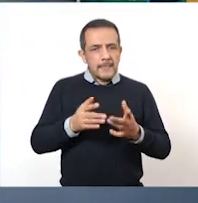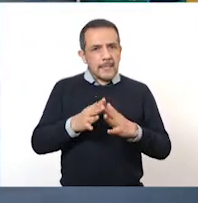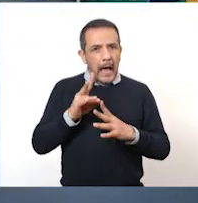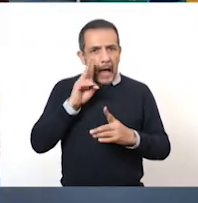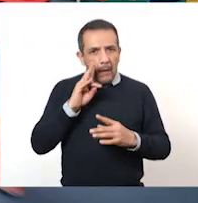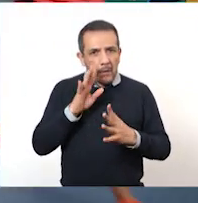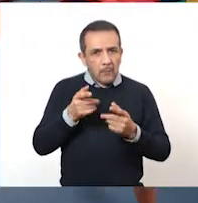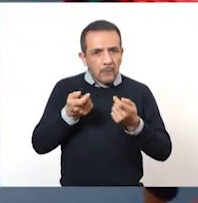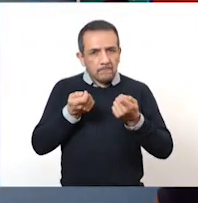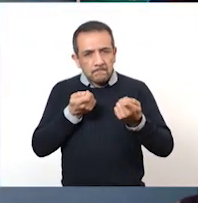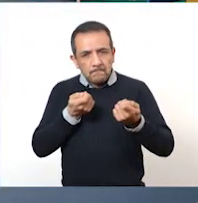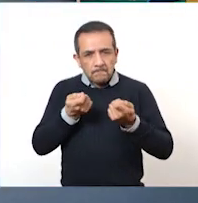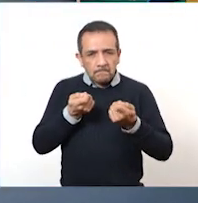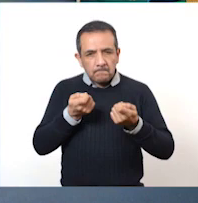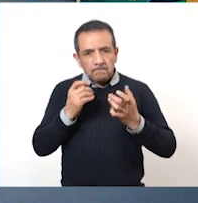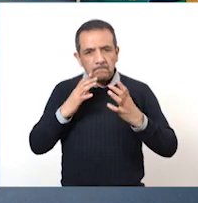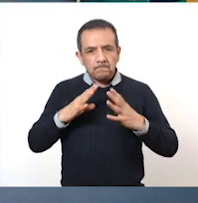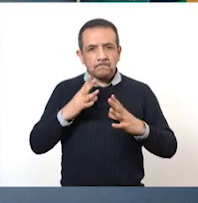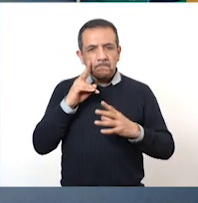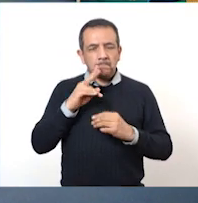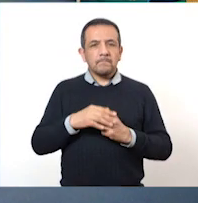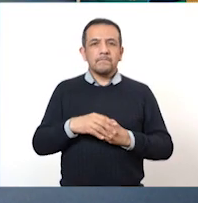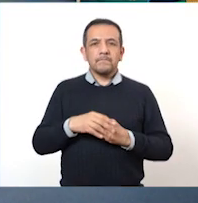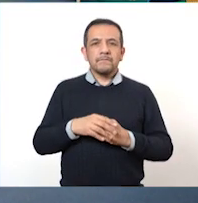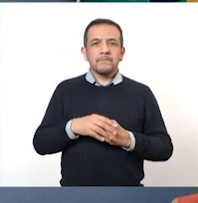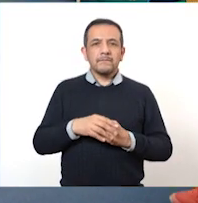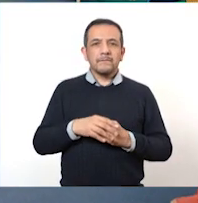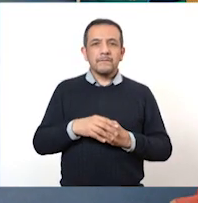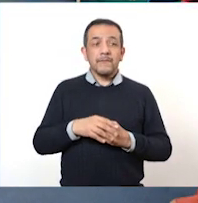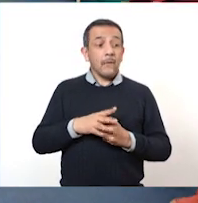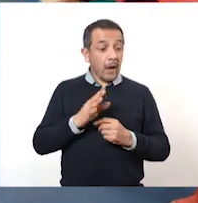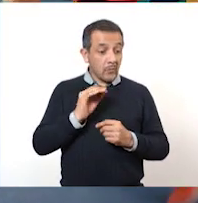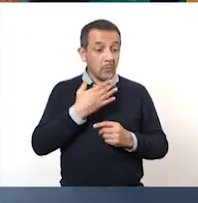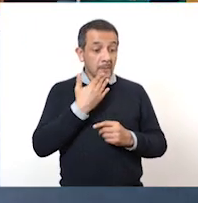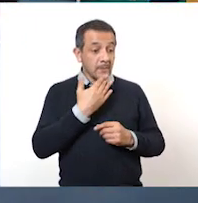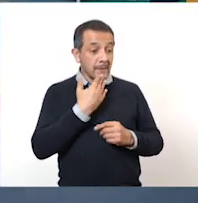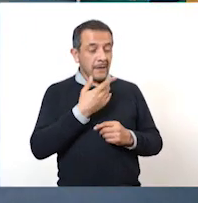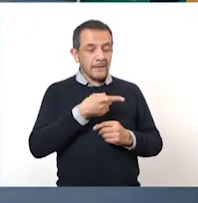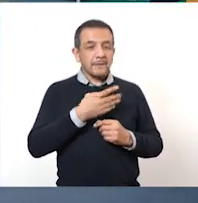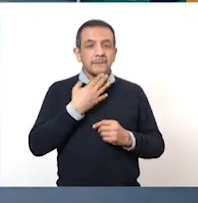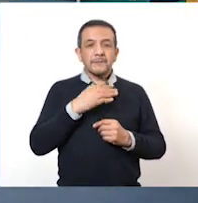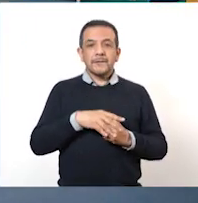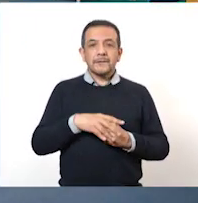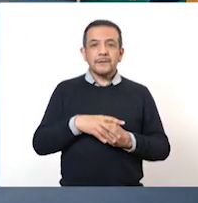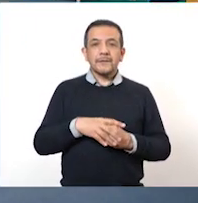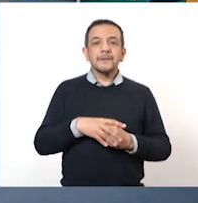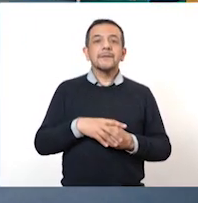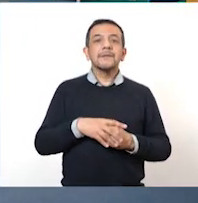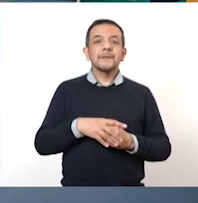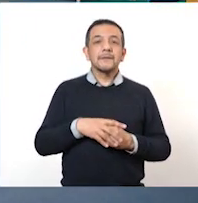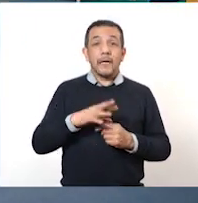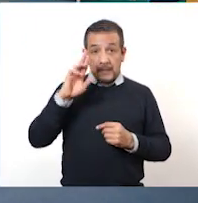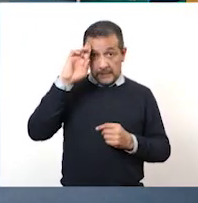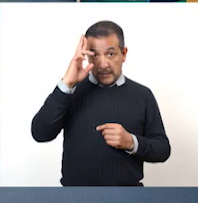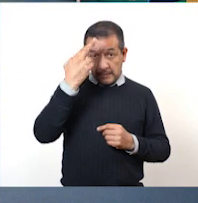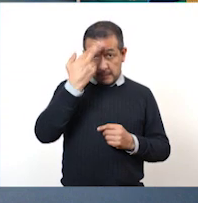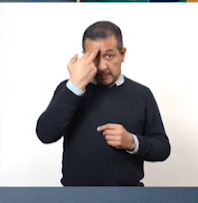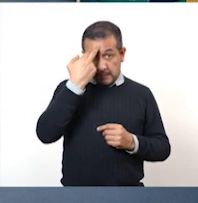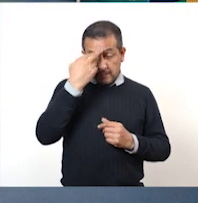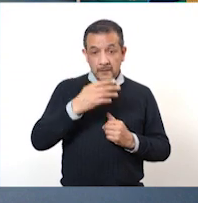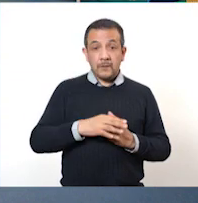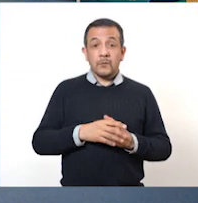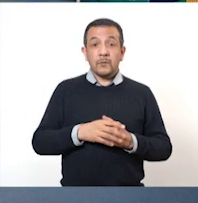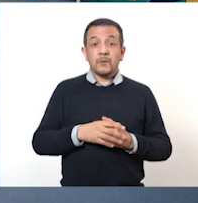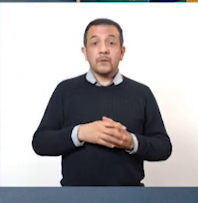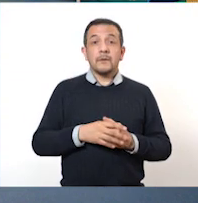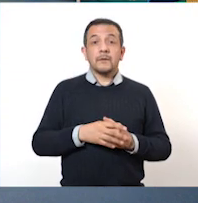pasa nada, Carlita. Hay que intentarlo. Aquí está, mira. Ahí está. Muy bien. Ahí está. Recuerden, tenemos... Con la